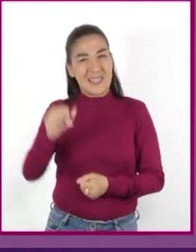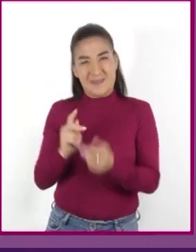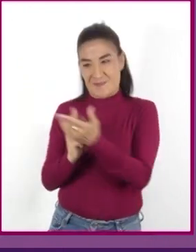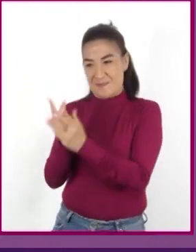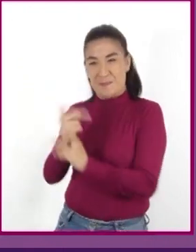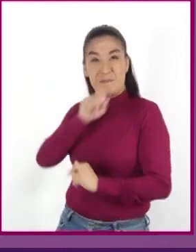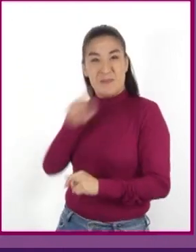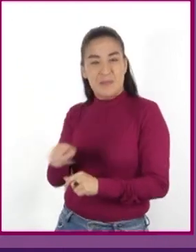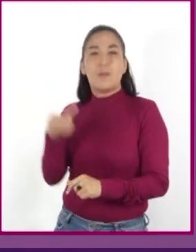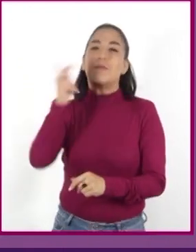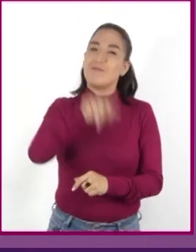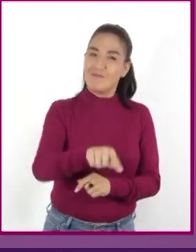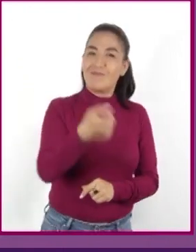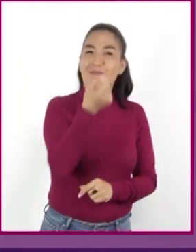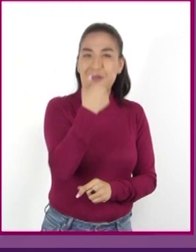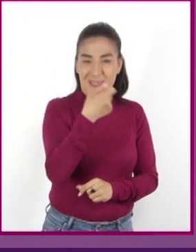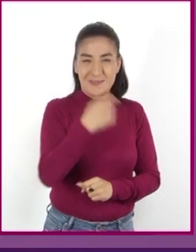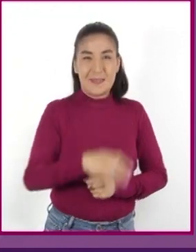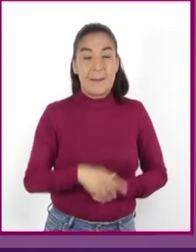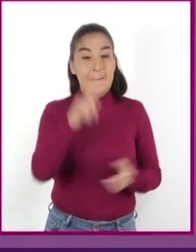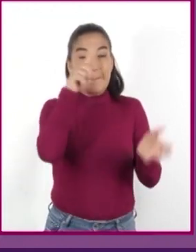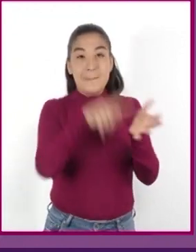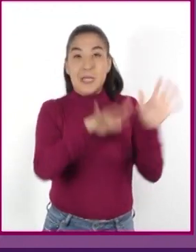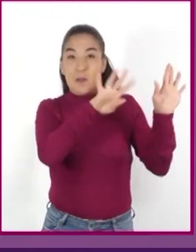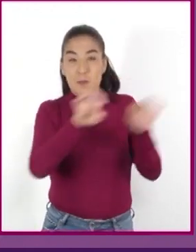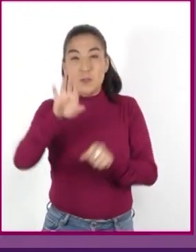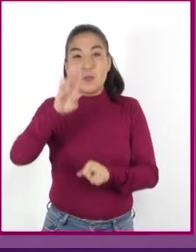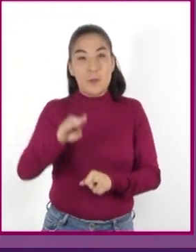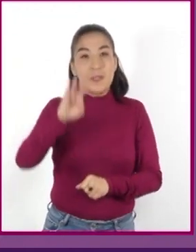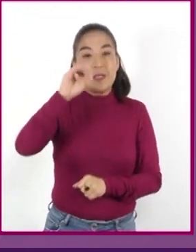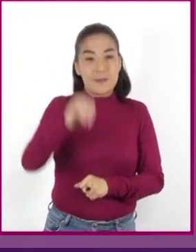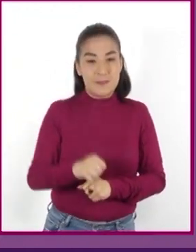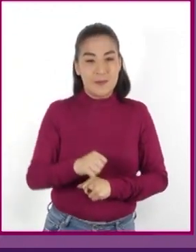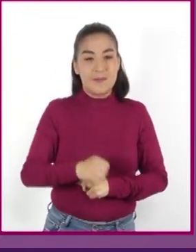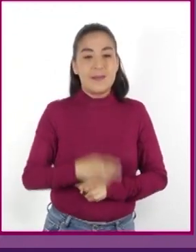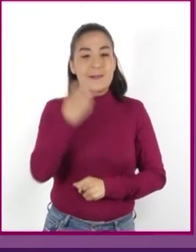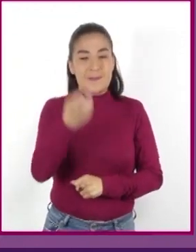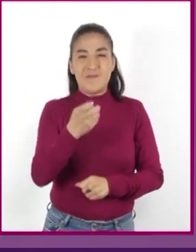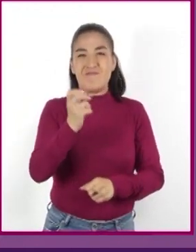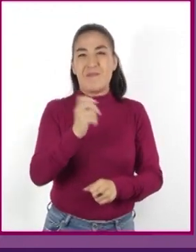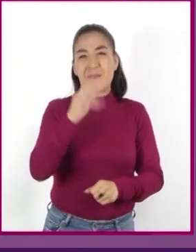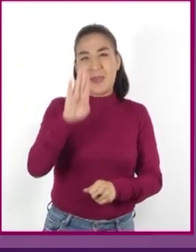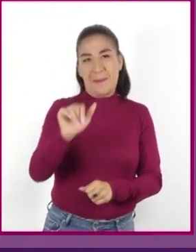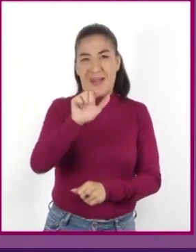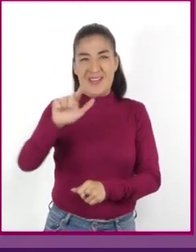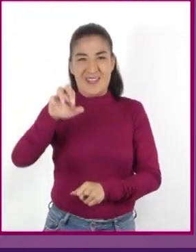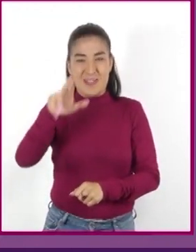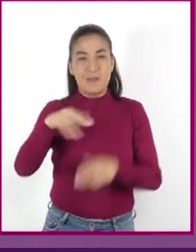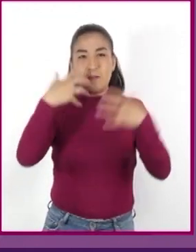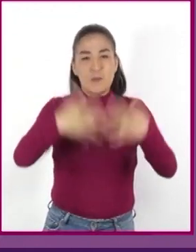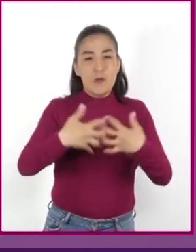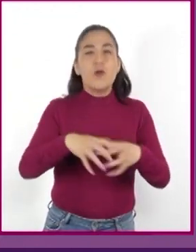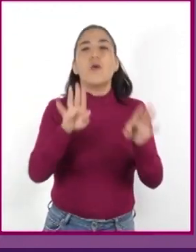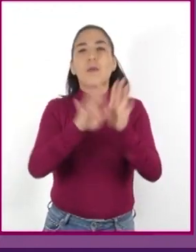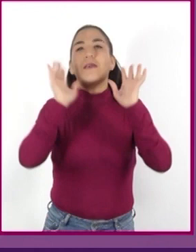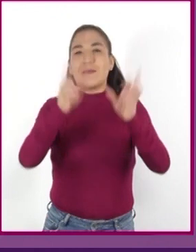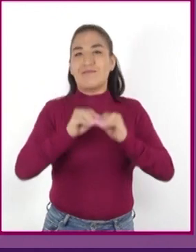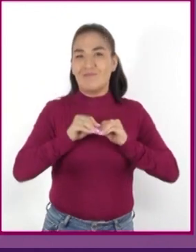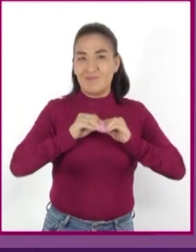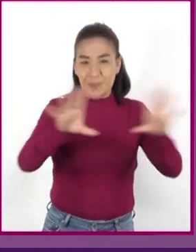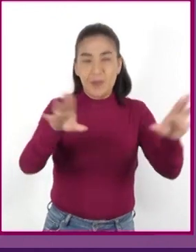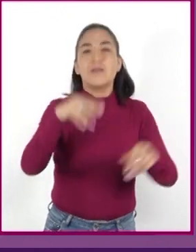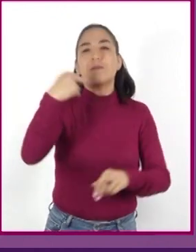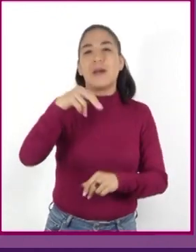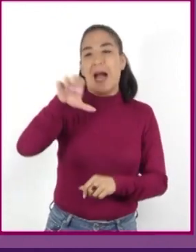sustancia. En 1899, la compañía Bayer lanzó el fármaco al mercado bajo el nombre de